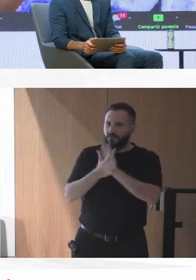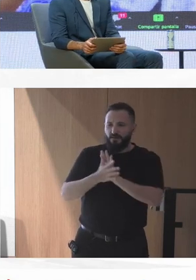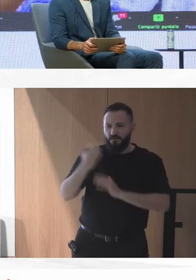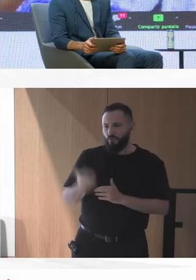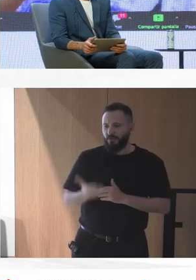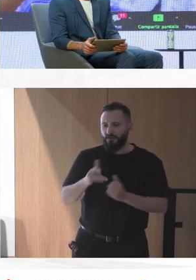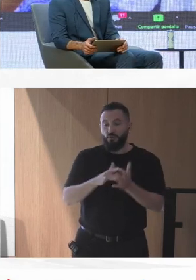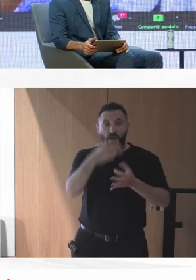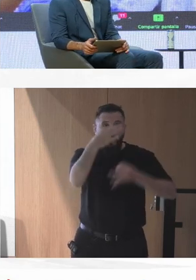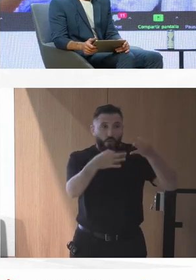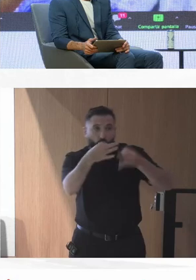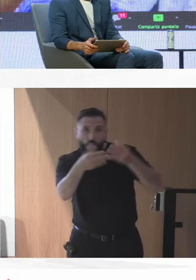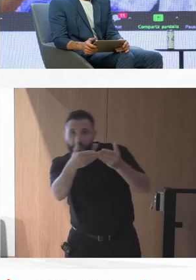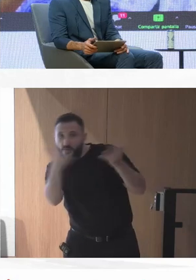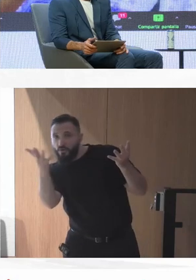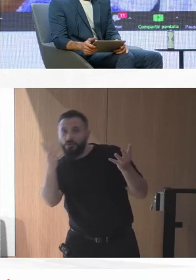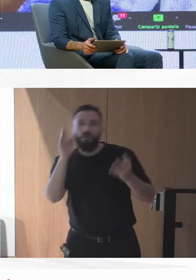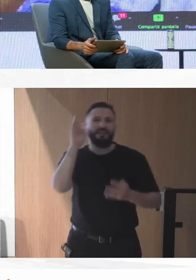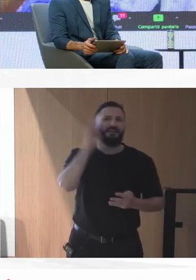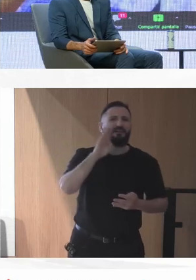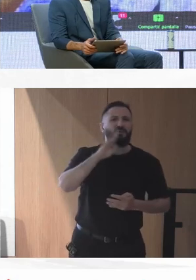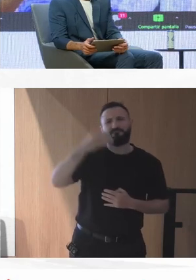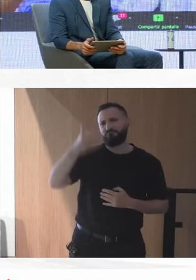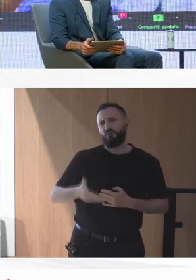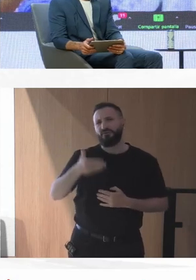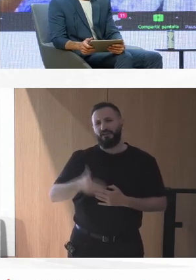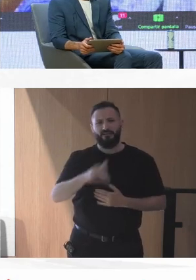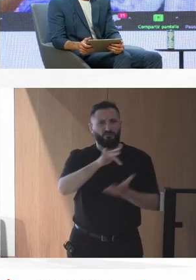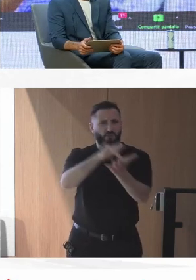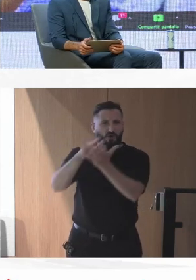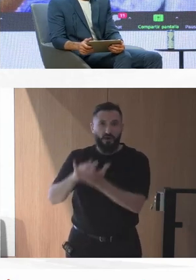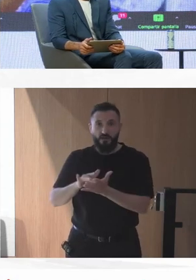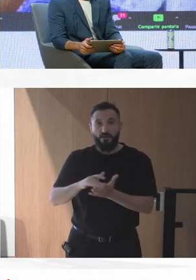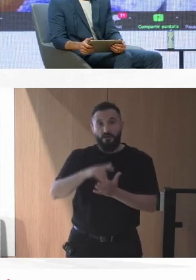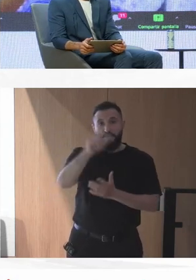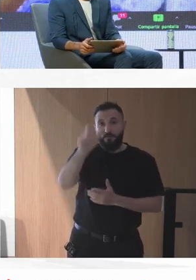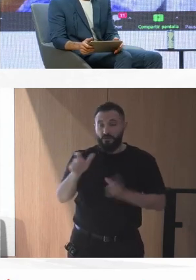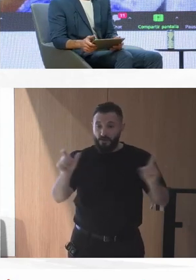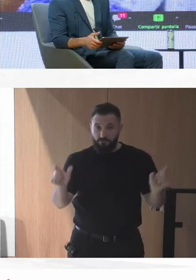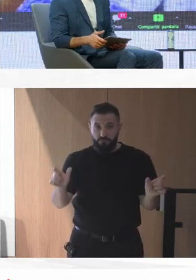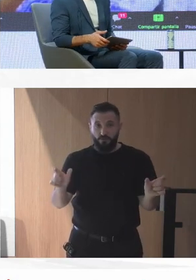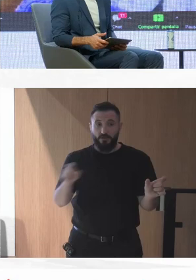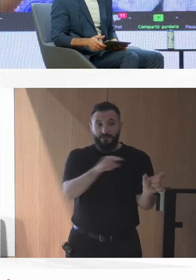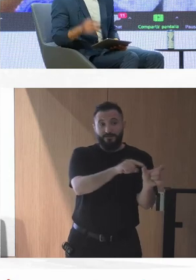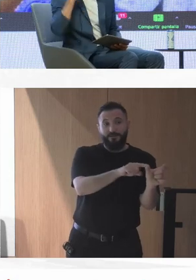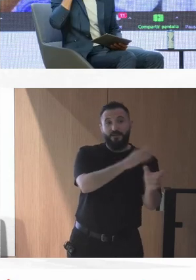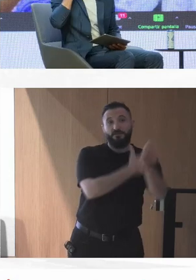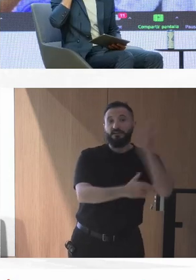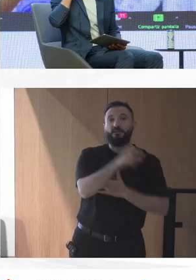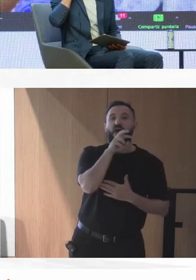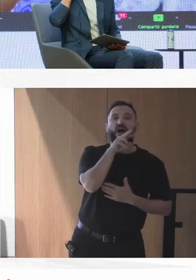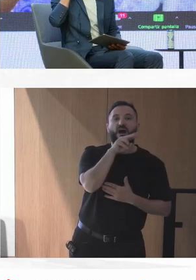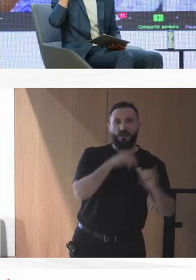nuestros juicios trataban algunos crímenes importantes. Y una de las partes tenía una discapacidad en el habla